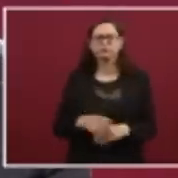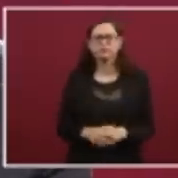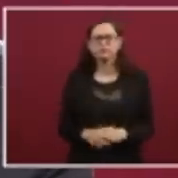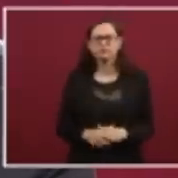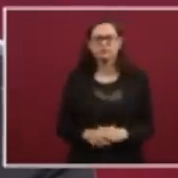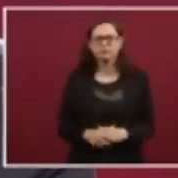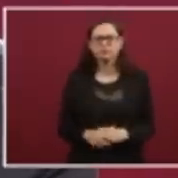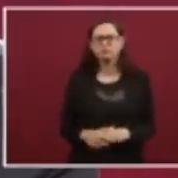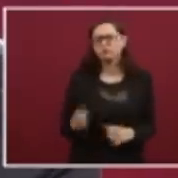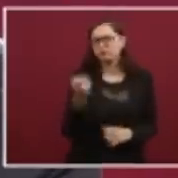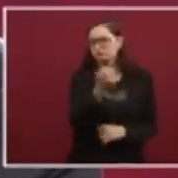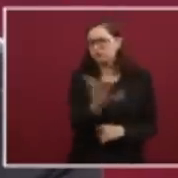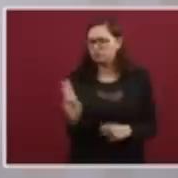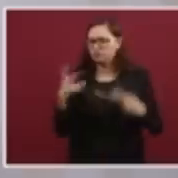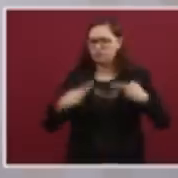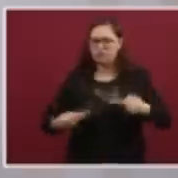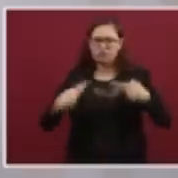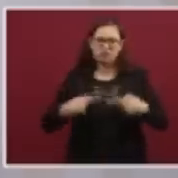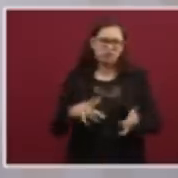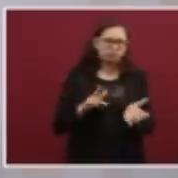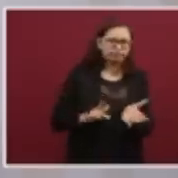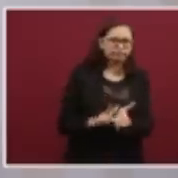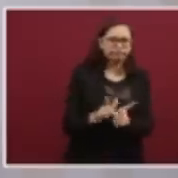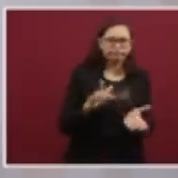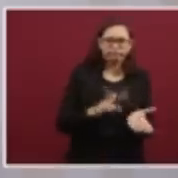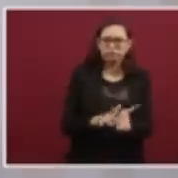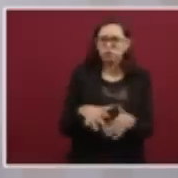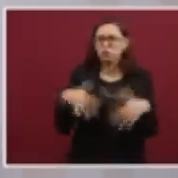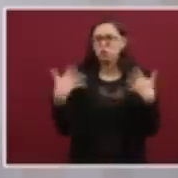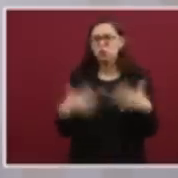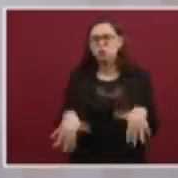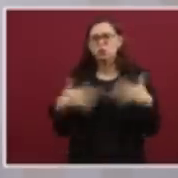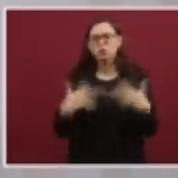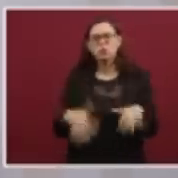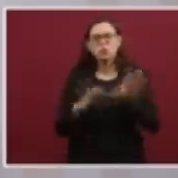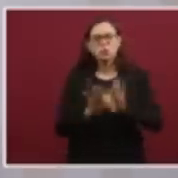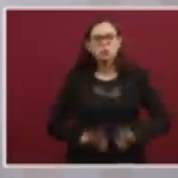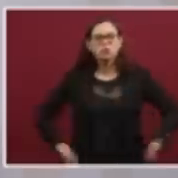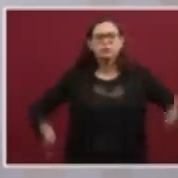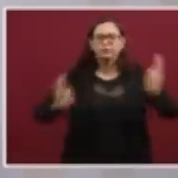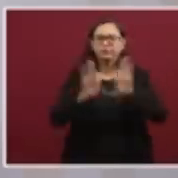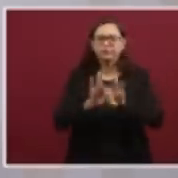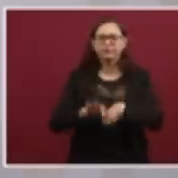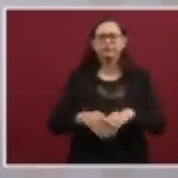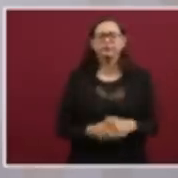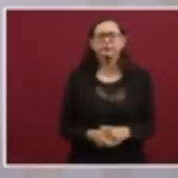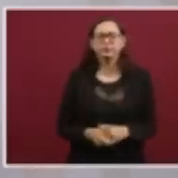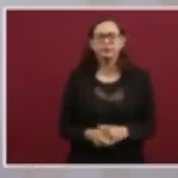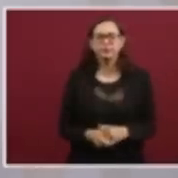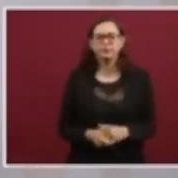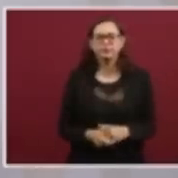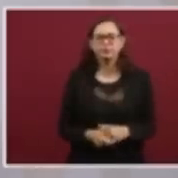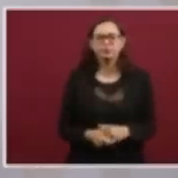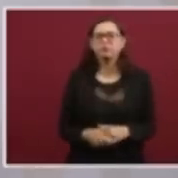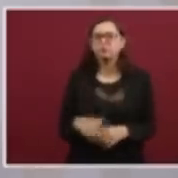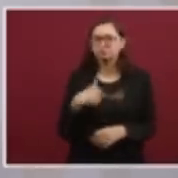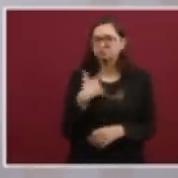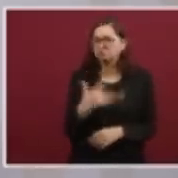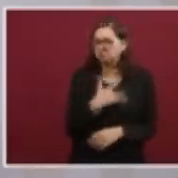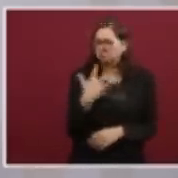El apoyo de la gente, que ha sido importantísimo, lo